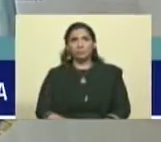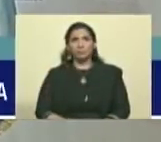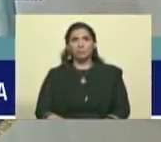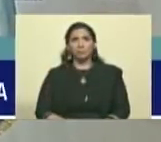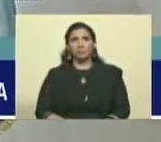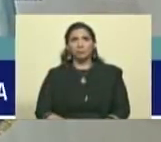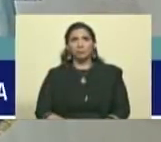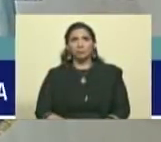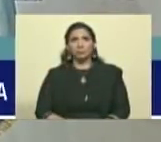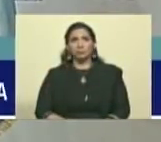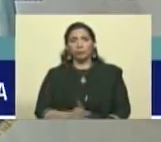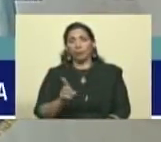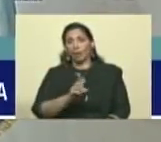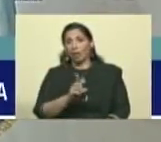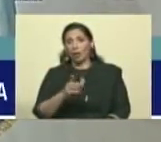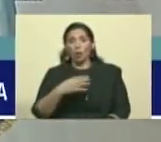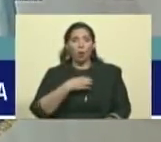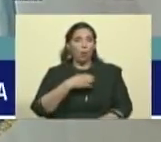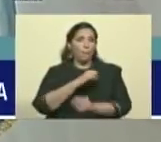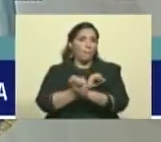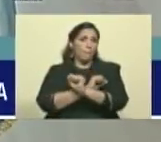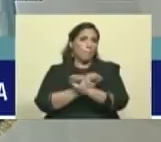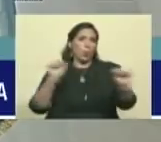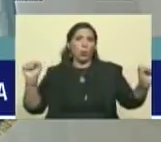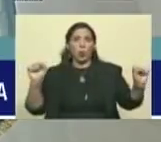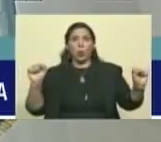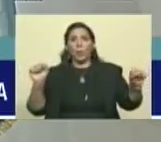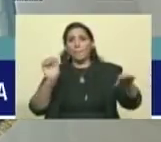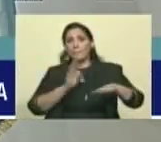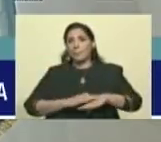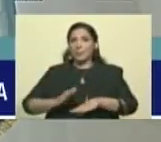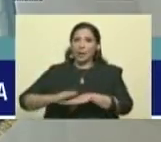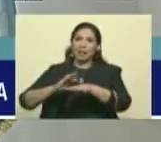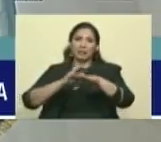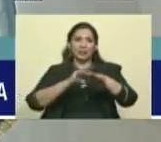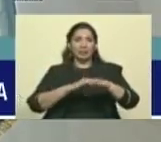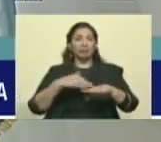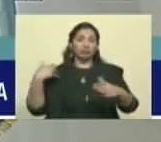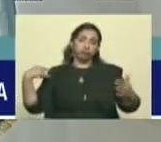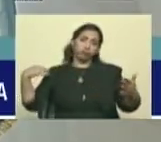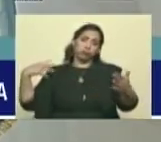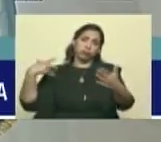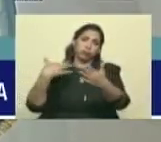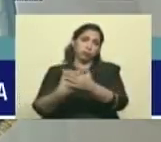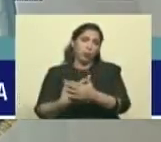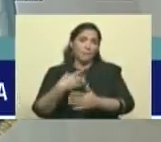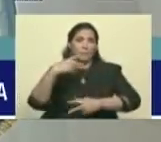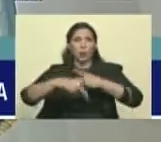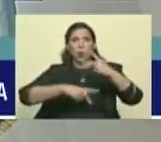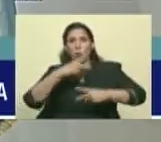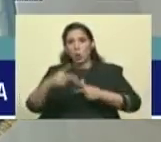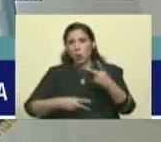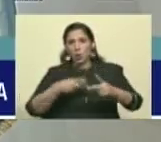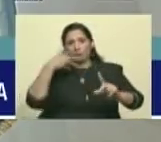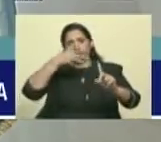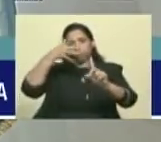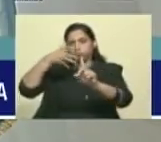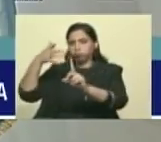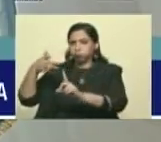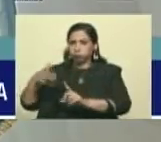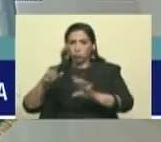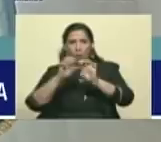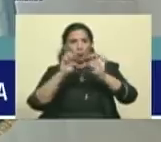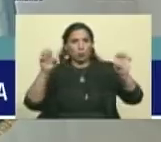Porque esto no puede ocurrir y aquí tiene que haber un largo proceso de educación, de